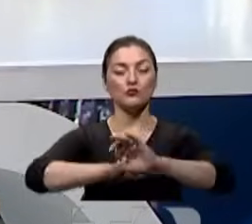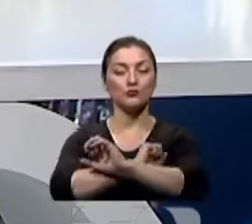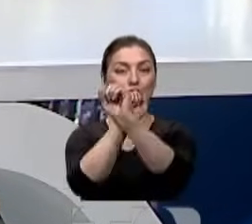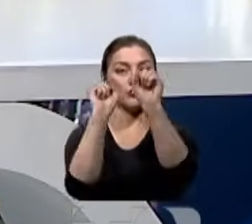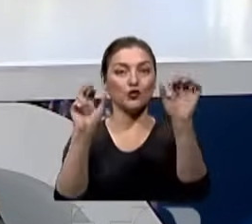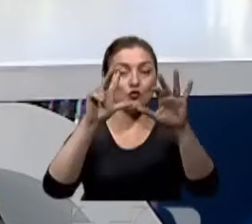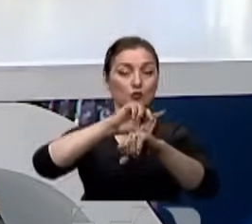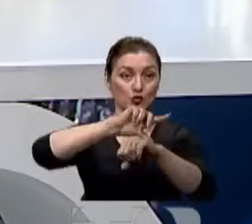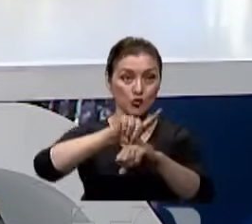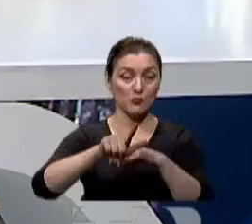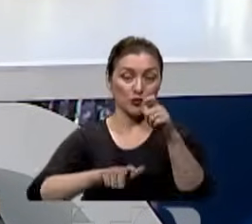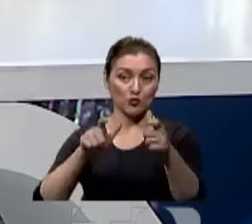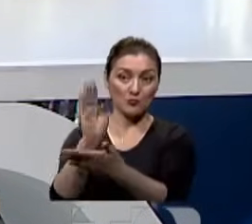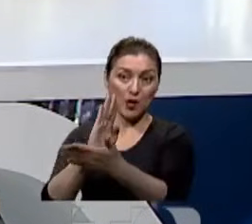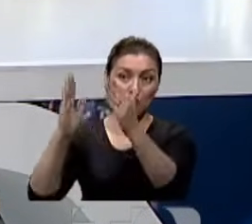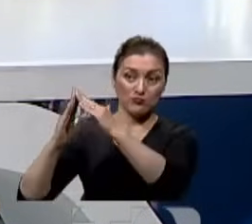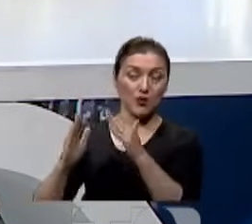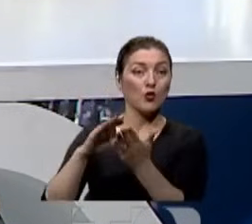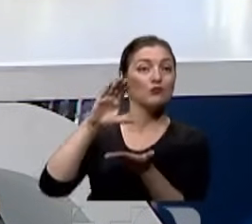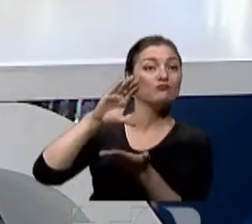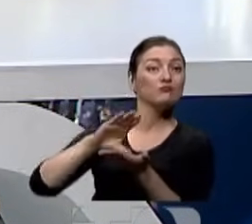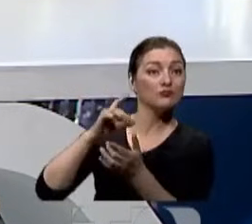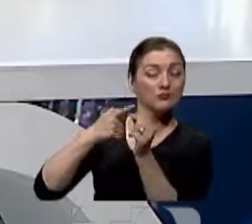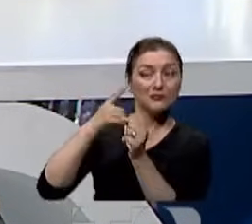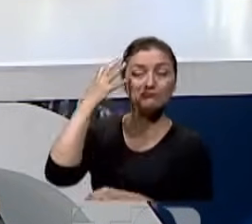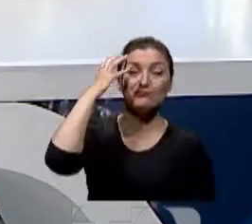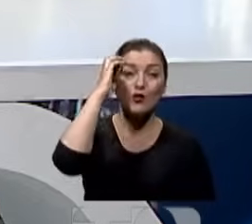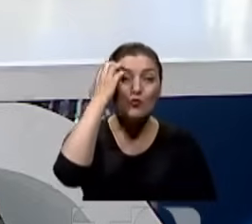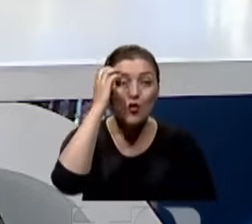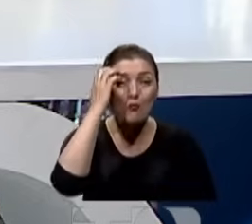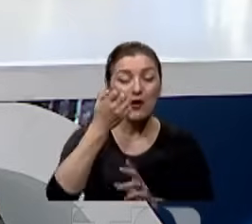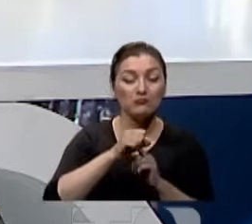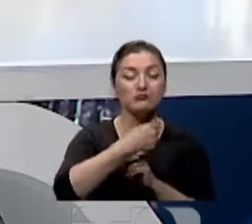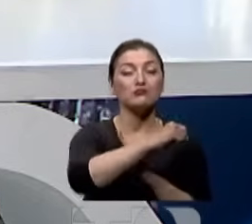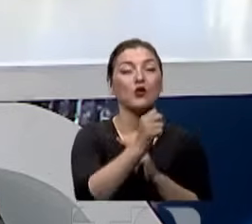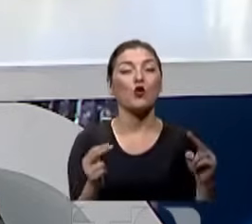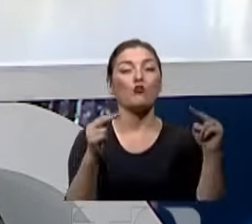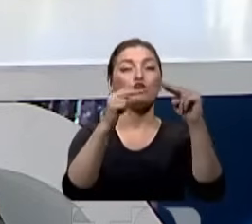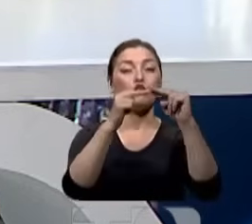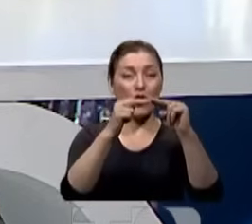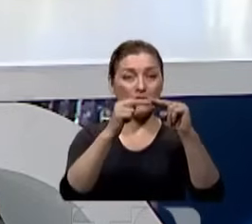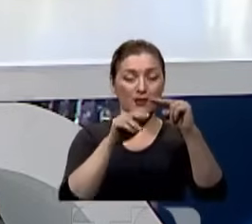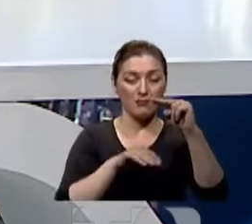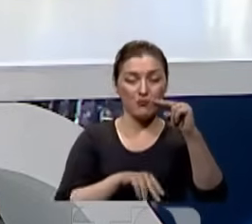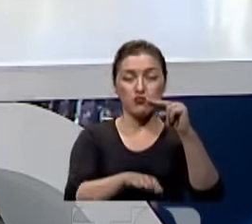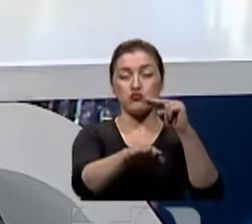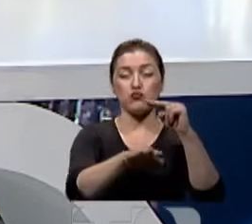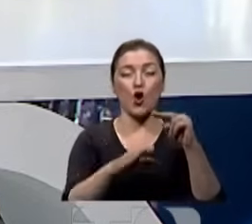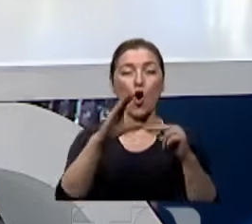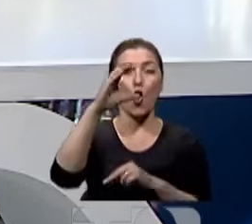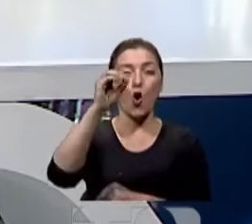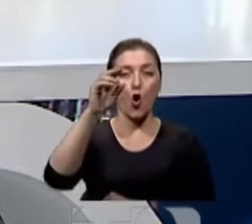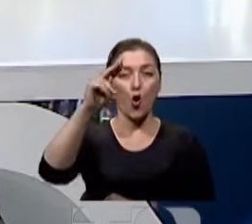8:08 a.m. Los vecinos de Guápulo, en el centro de Quito, muestran su preocupación por la situación del puente sobre la avenida